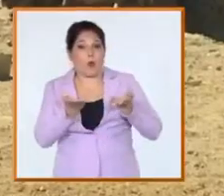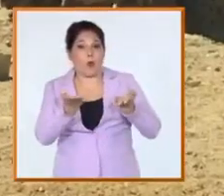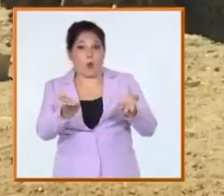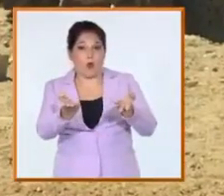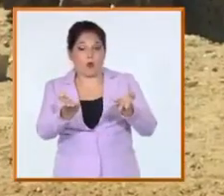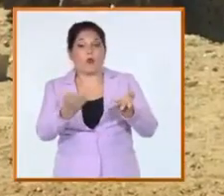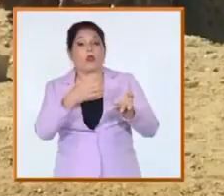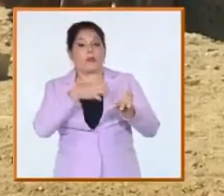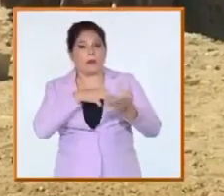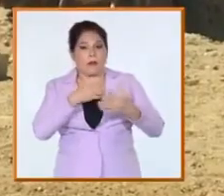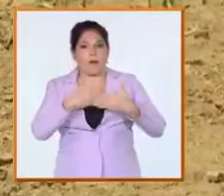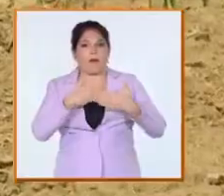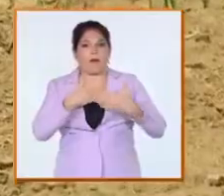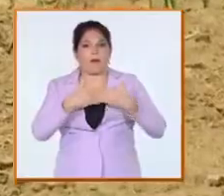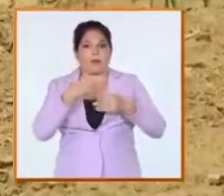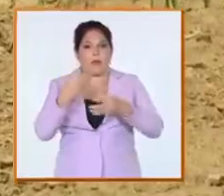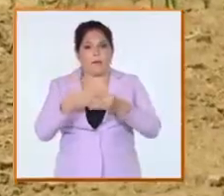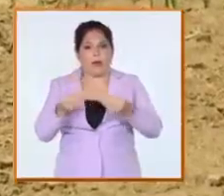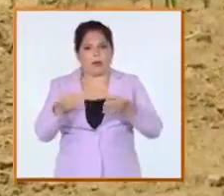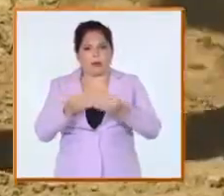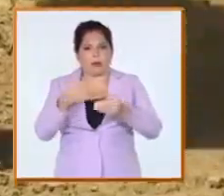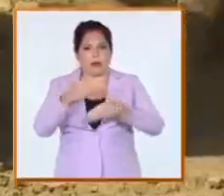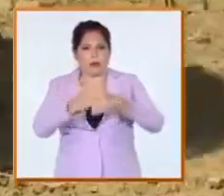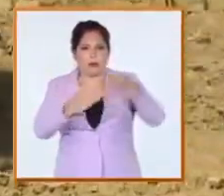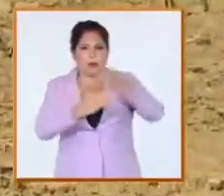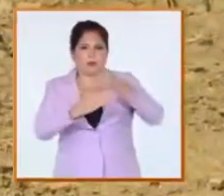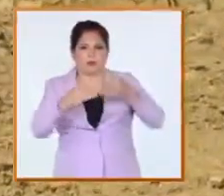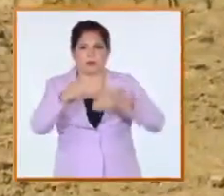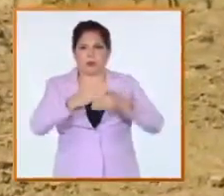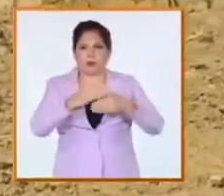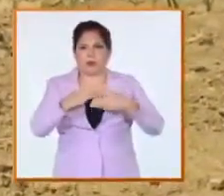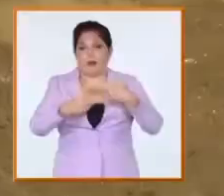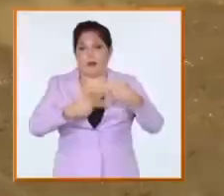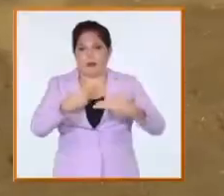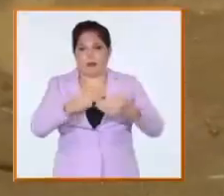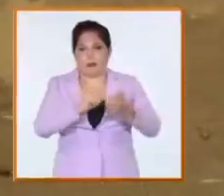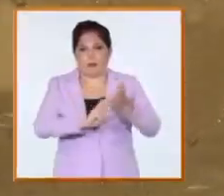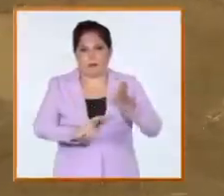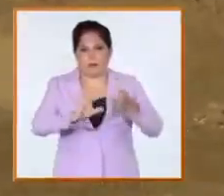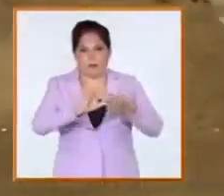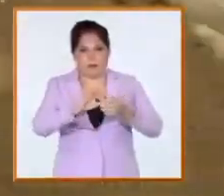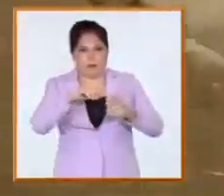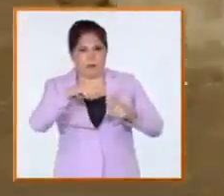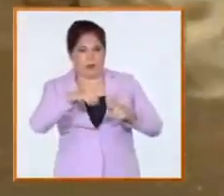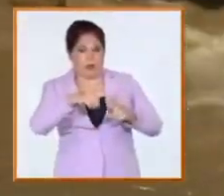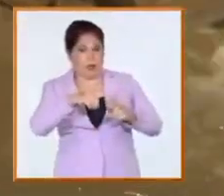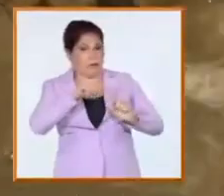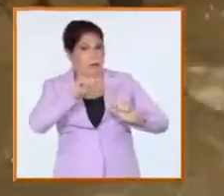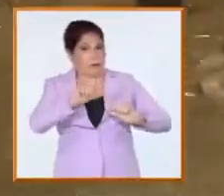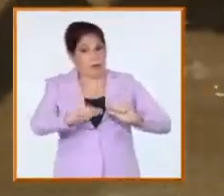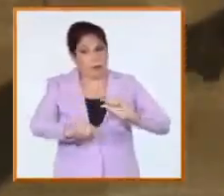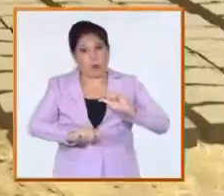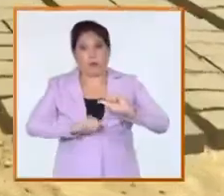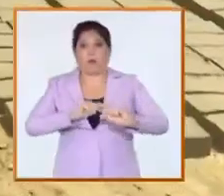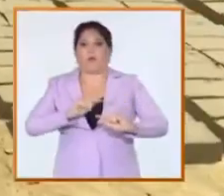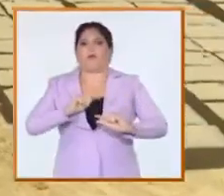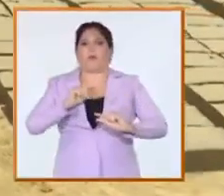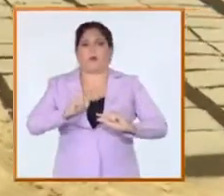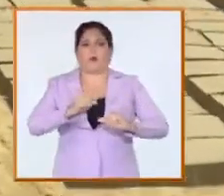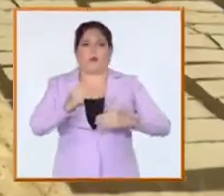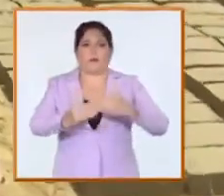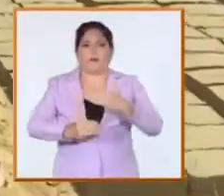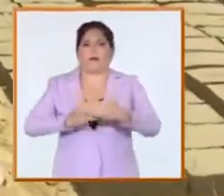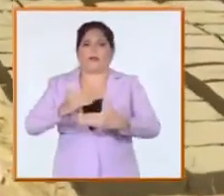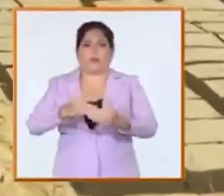los que cuenta la empresa provincial de materiales locales para la construcción en guantánamo con su puesta en marcha se logra a partir de un procedimiento